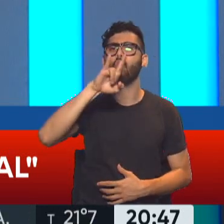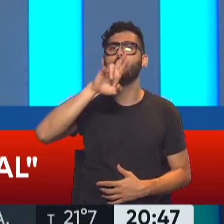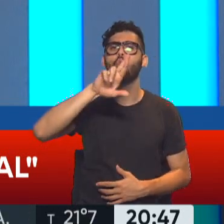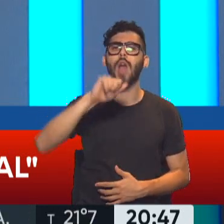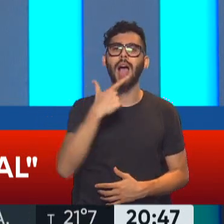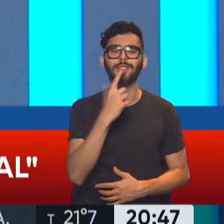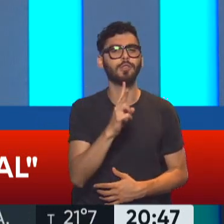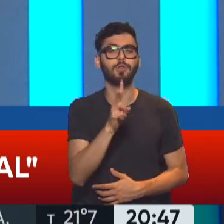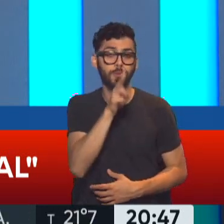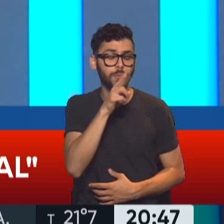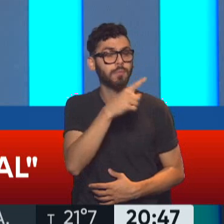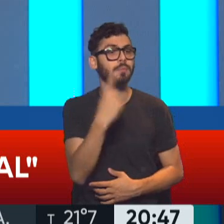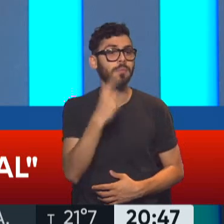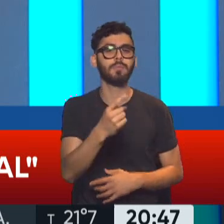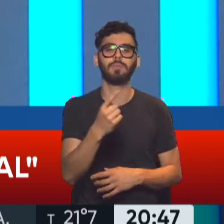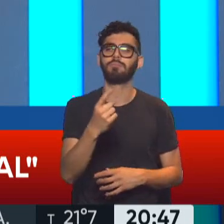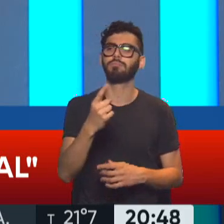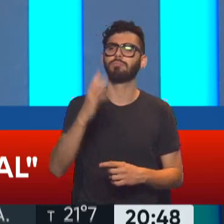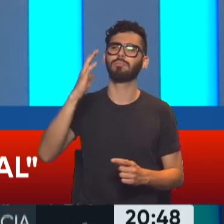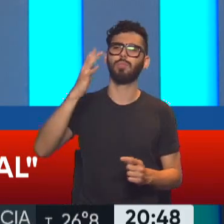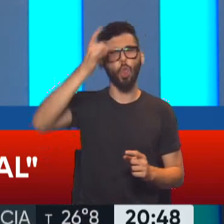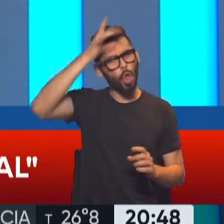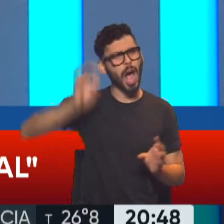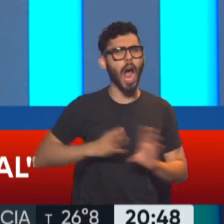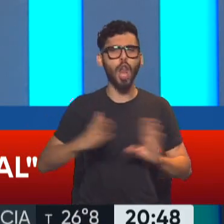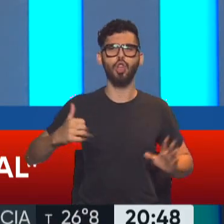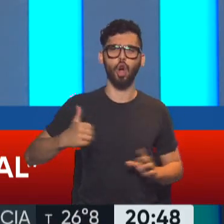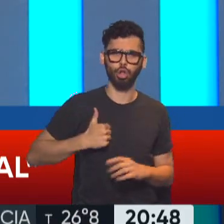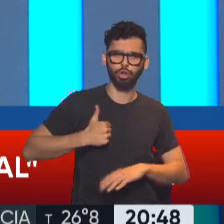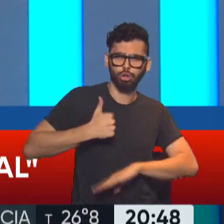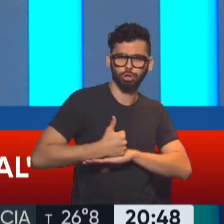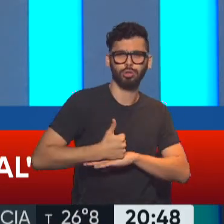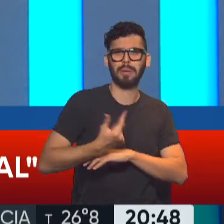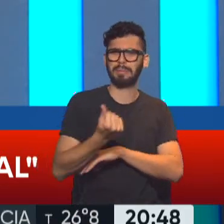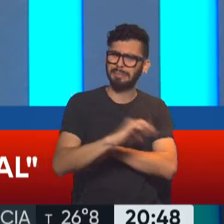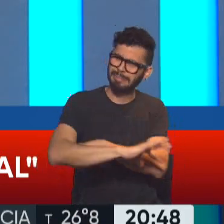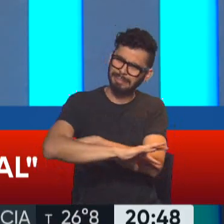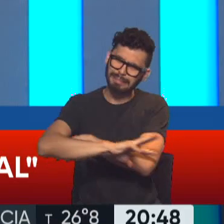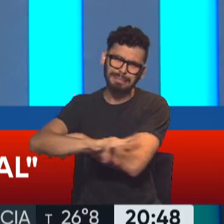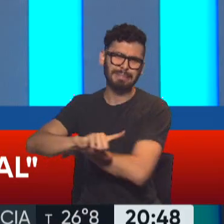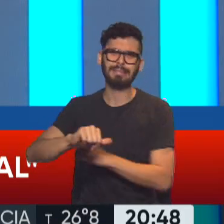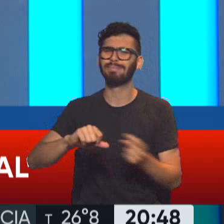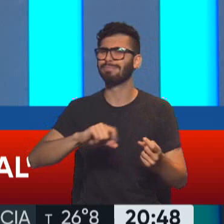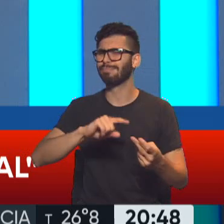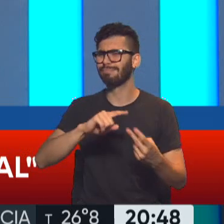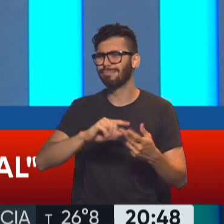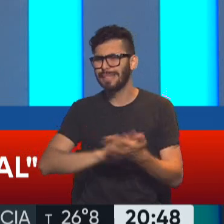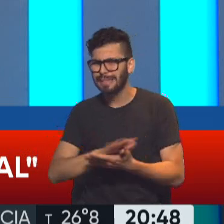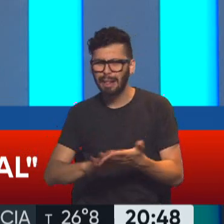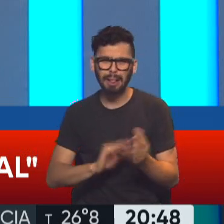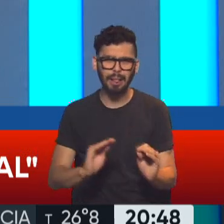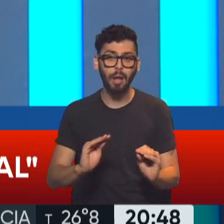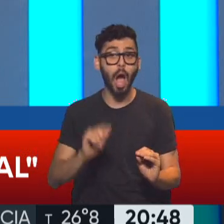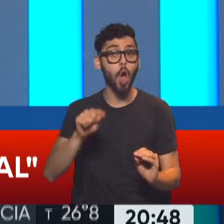de gobierno cívico-militar, después de 12 años de robar dinero, de corrupción, gana